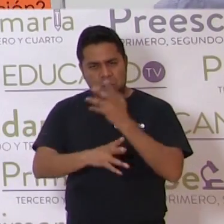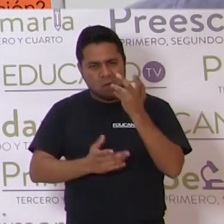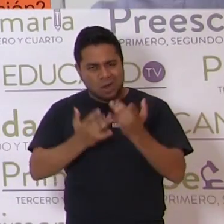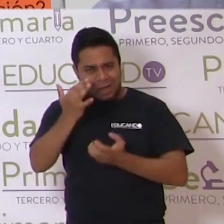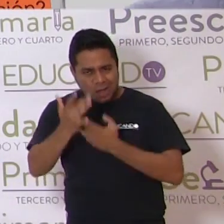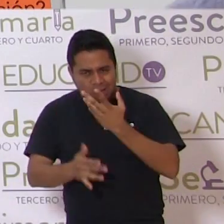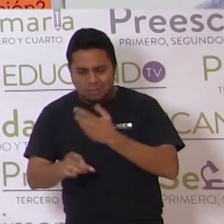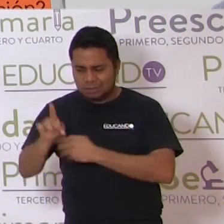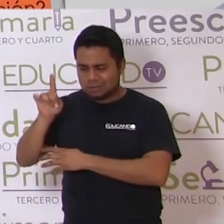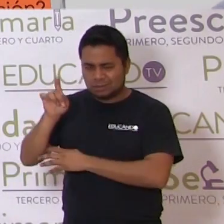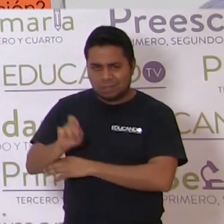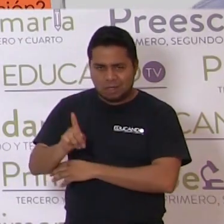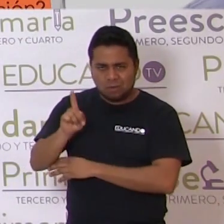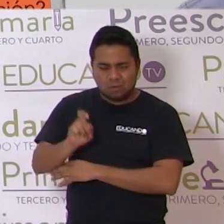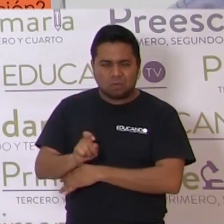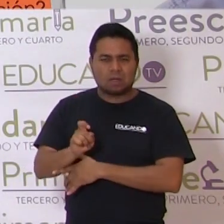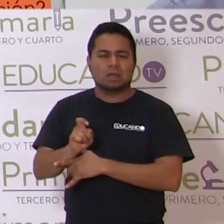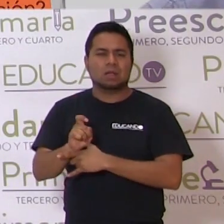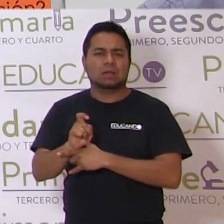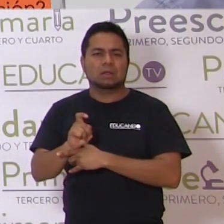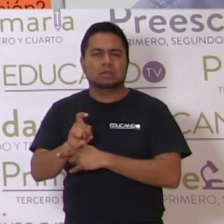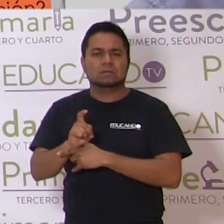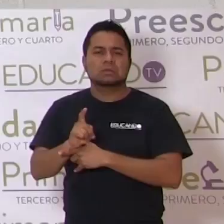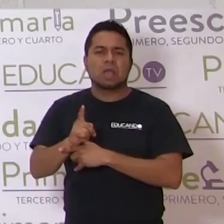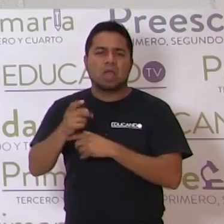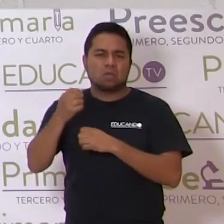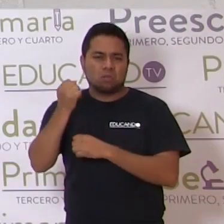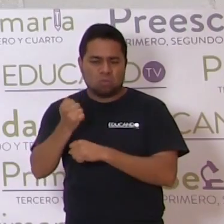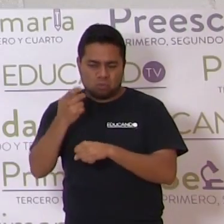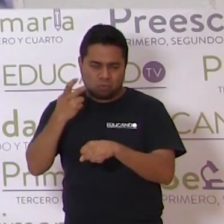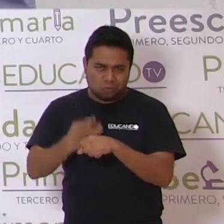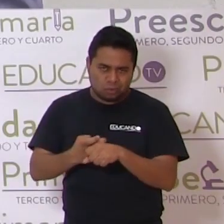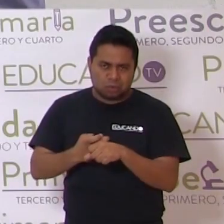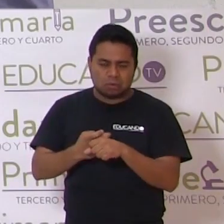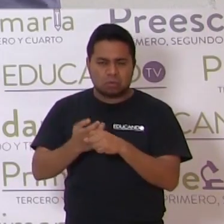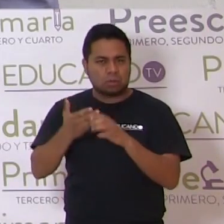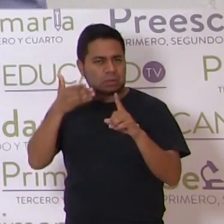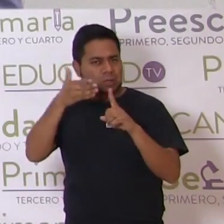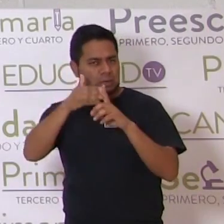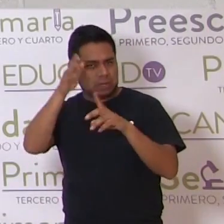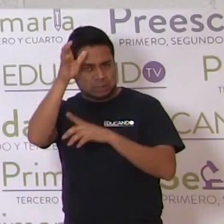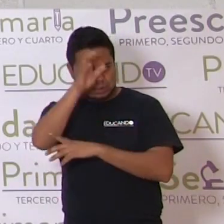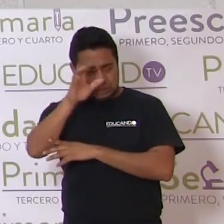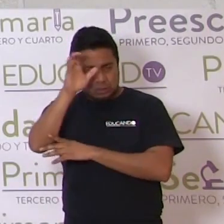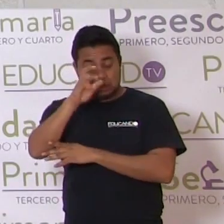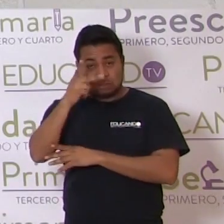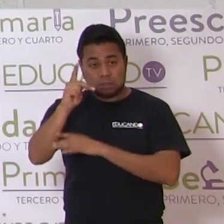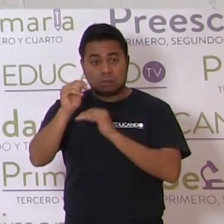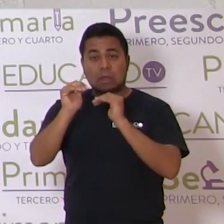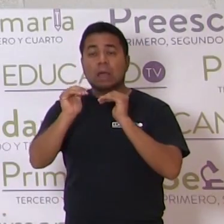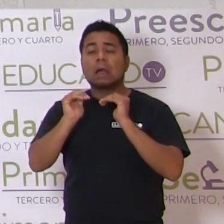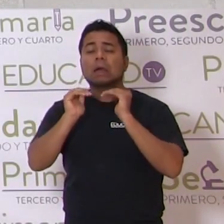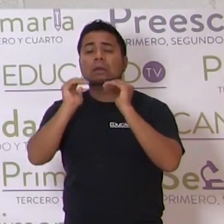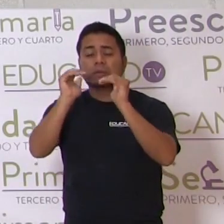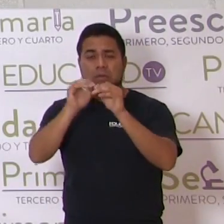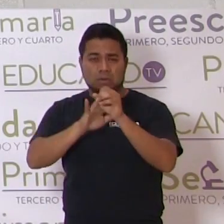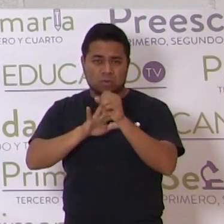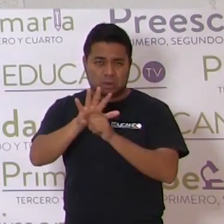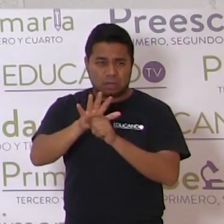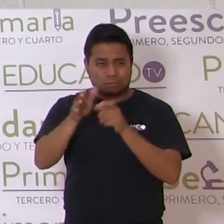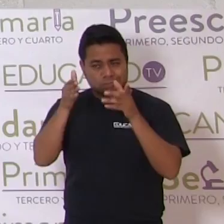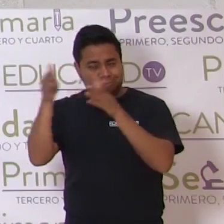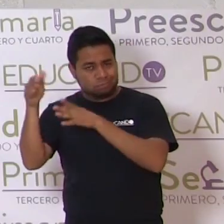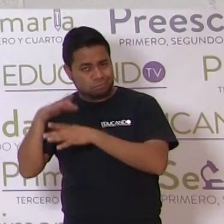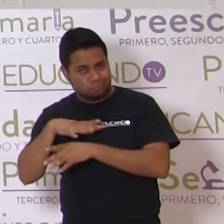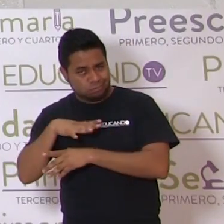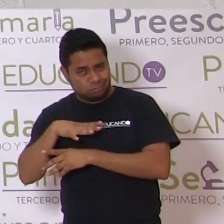darse cuenta, tiene que ver con la ciencia. Muy bien, pero hasta arriba ¿qué vemos? De este lado